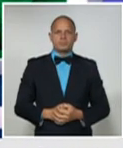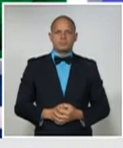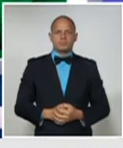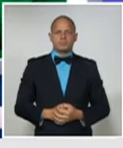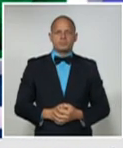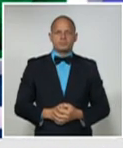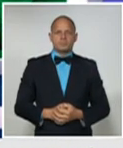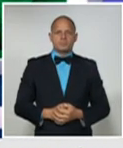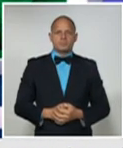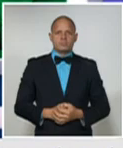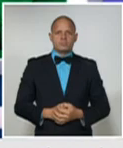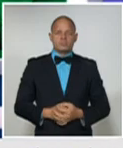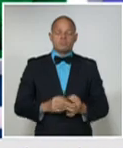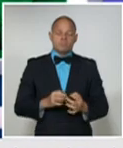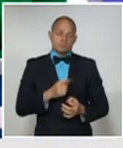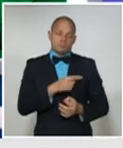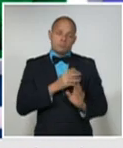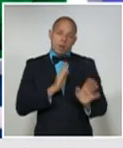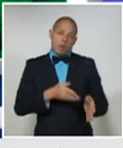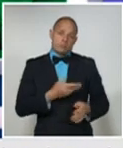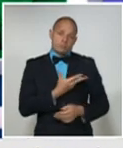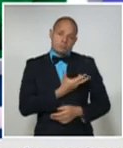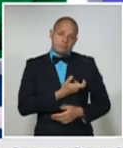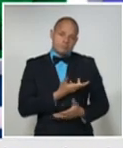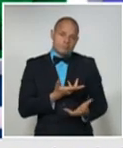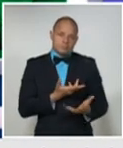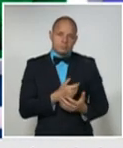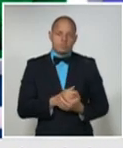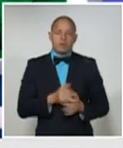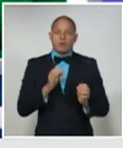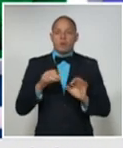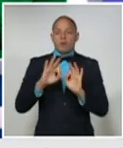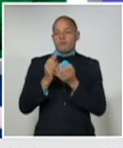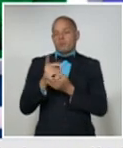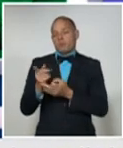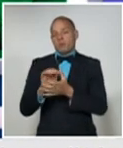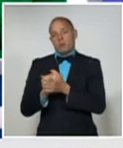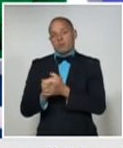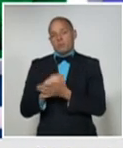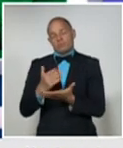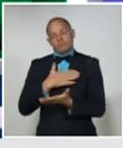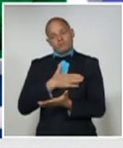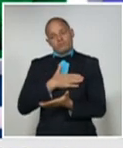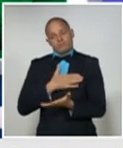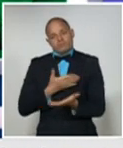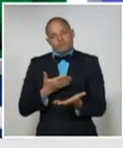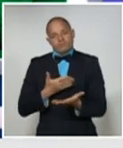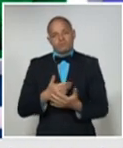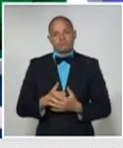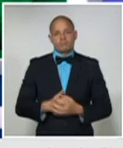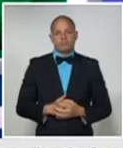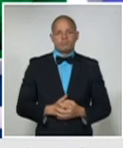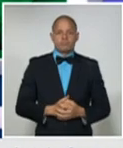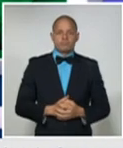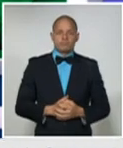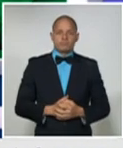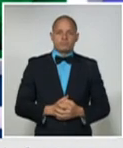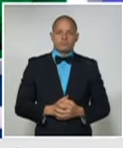Realmente lamentamos mucho este fallecimiento y damos las condolencias a sus familiares y amistades.